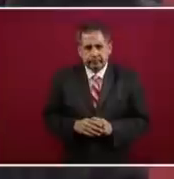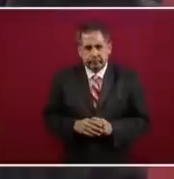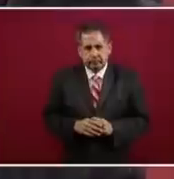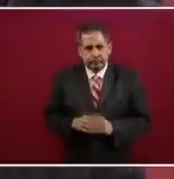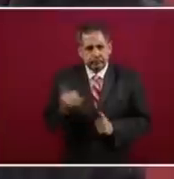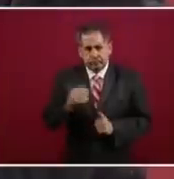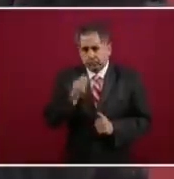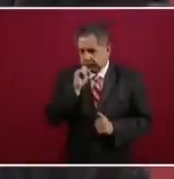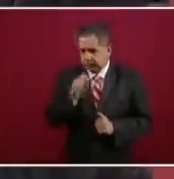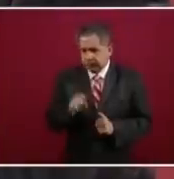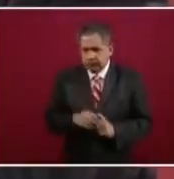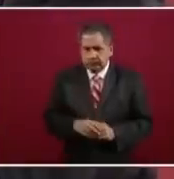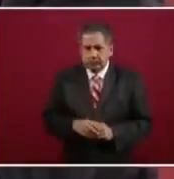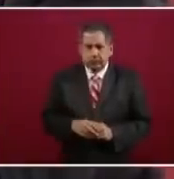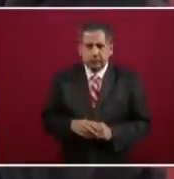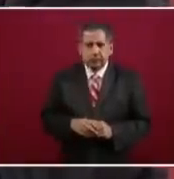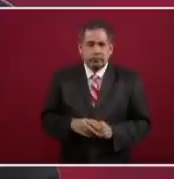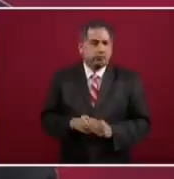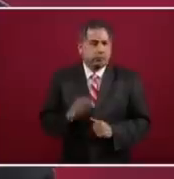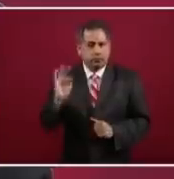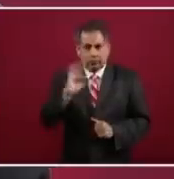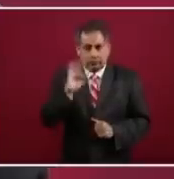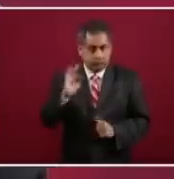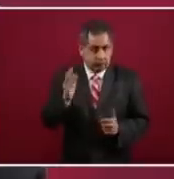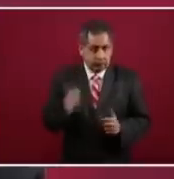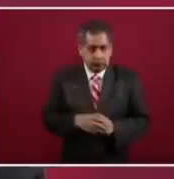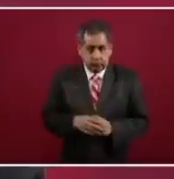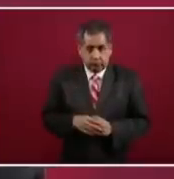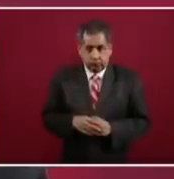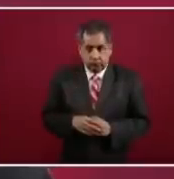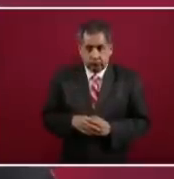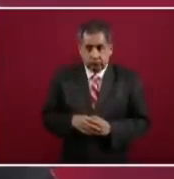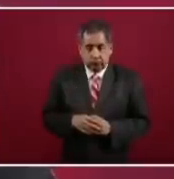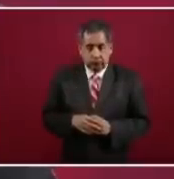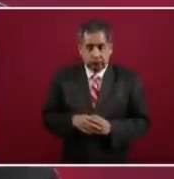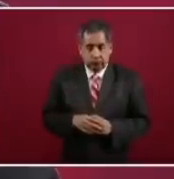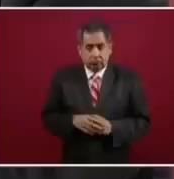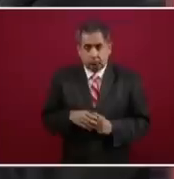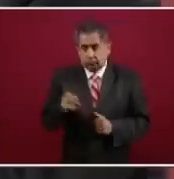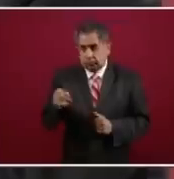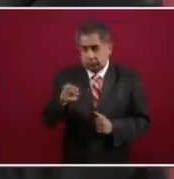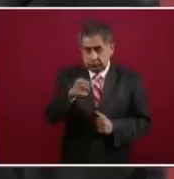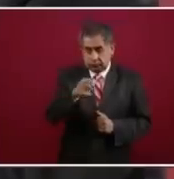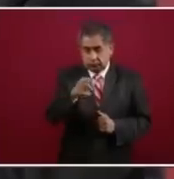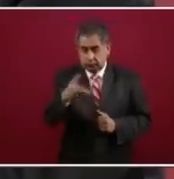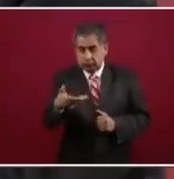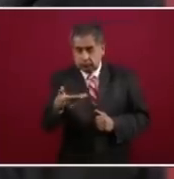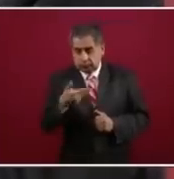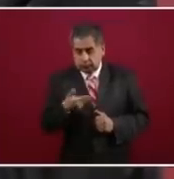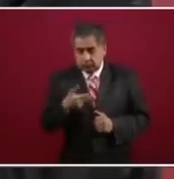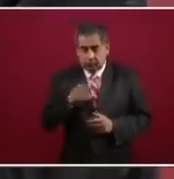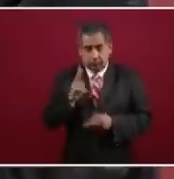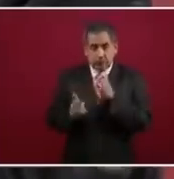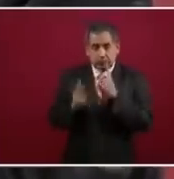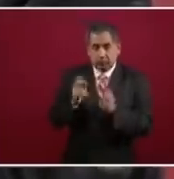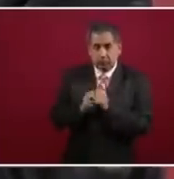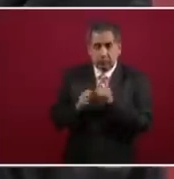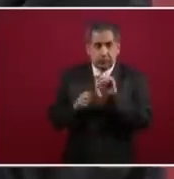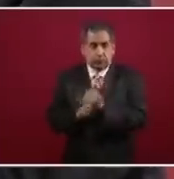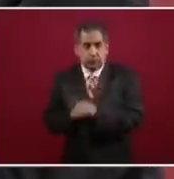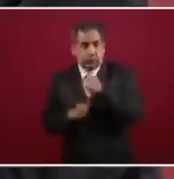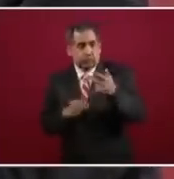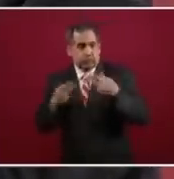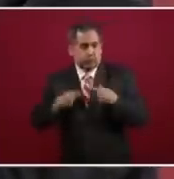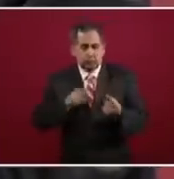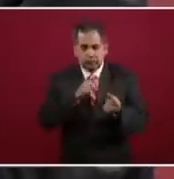y si este me pidiera que yo hablara con otro personaje